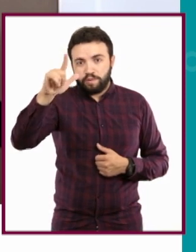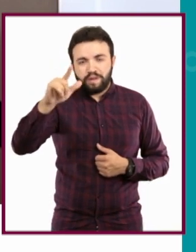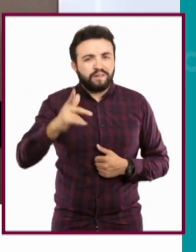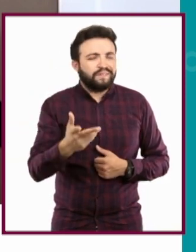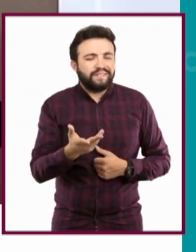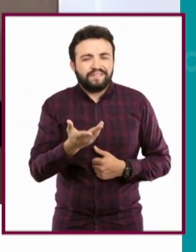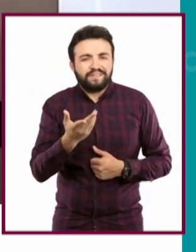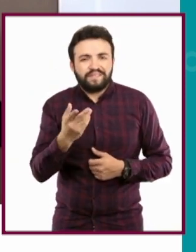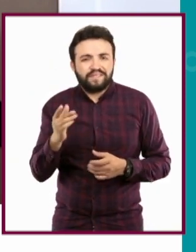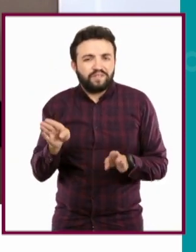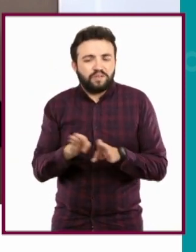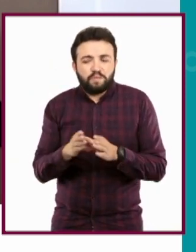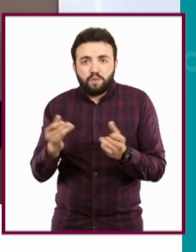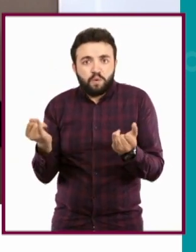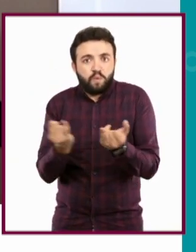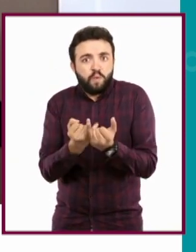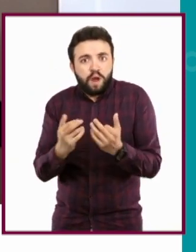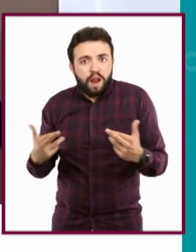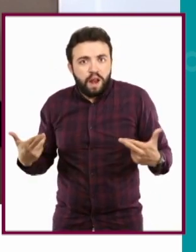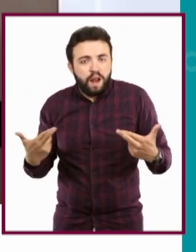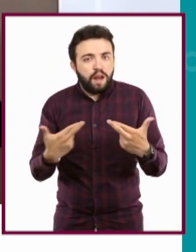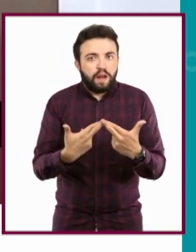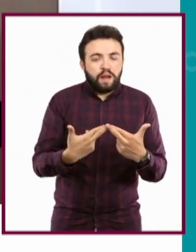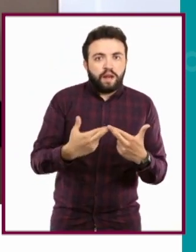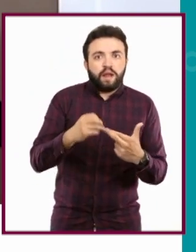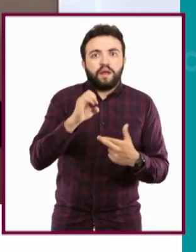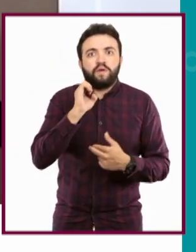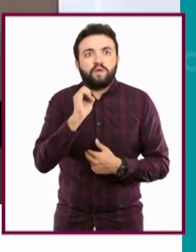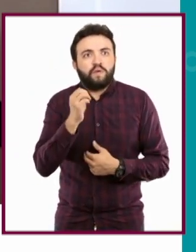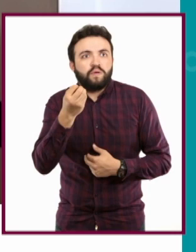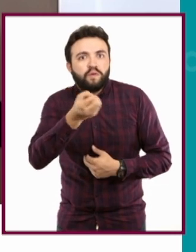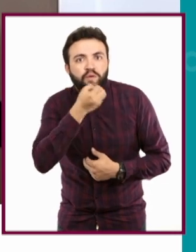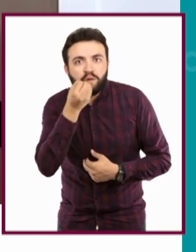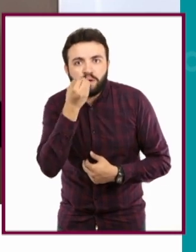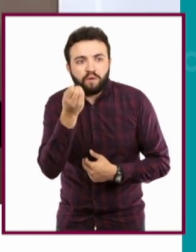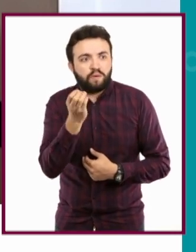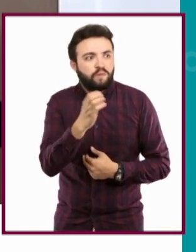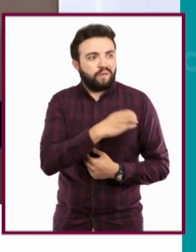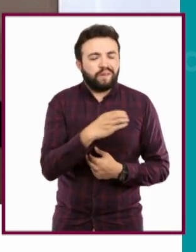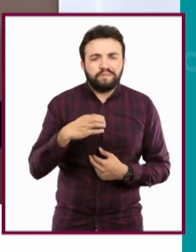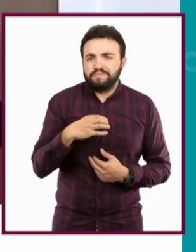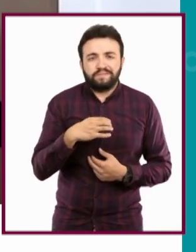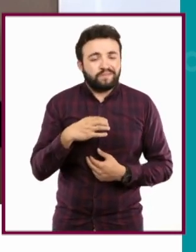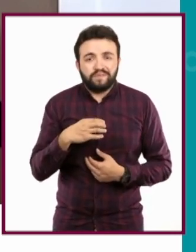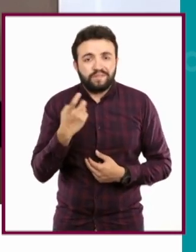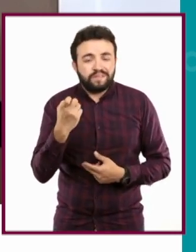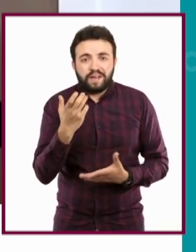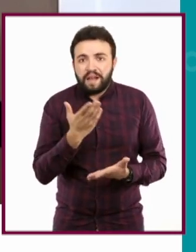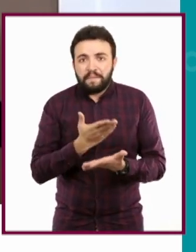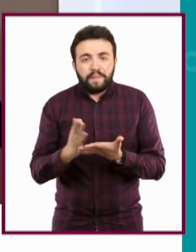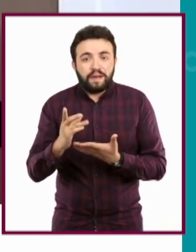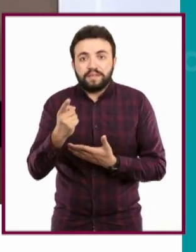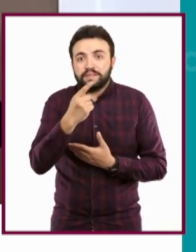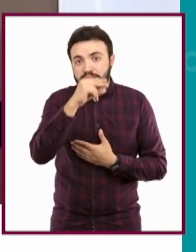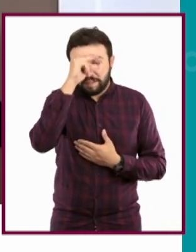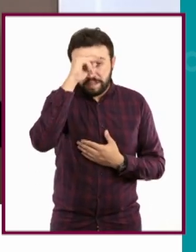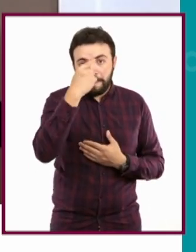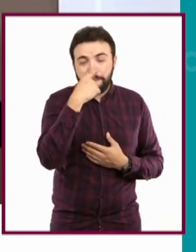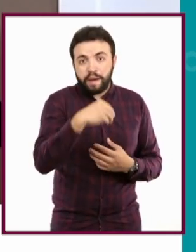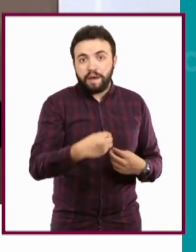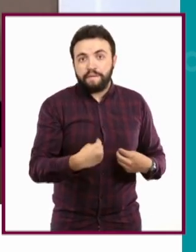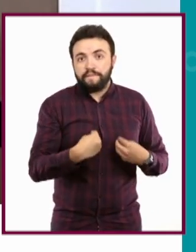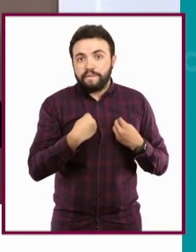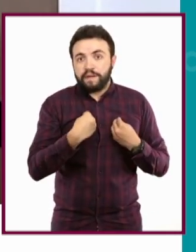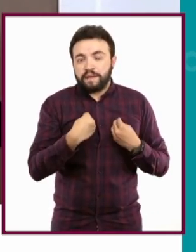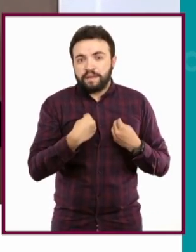no tiene que ver con, ¿no?, con un credo en especial, no. Es una inteligencia para la vida, pero desde